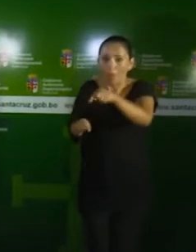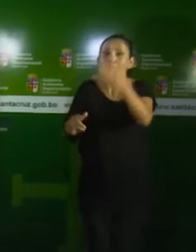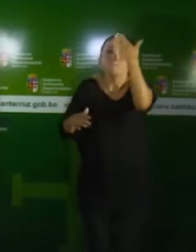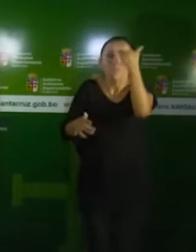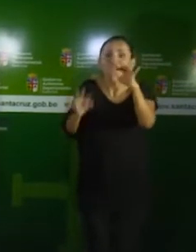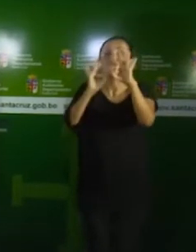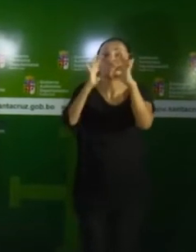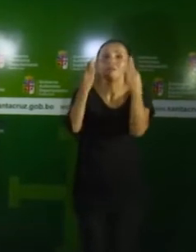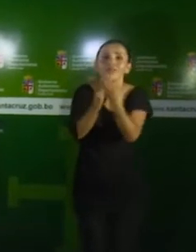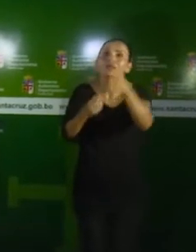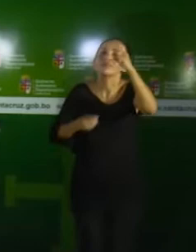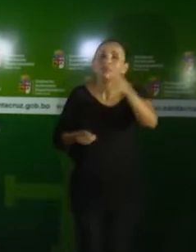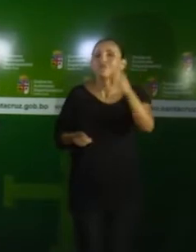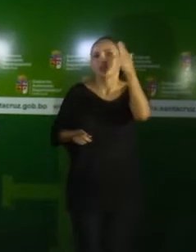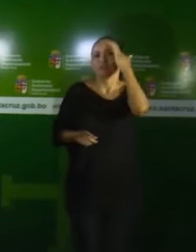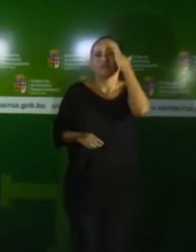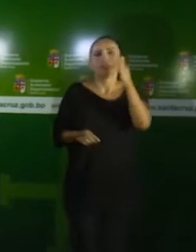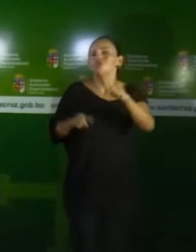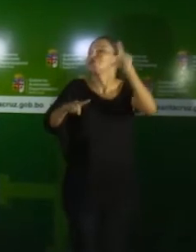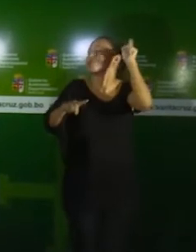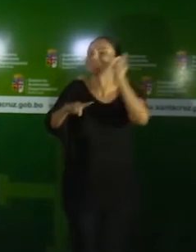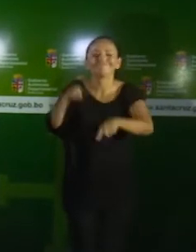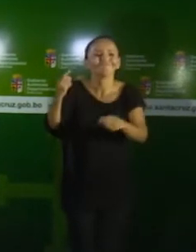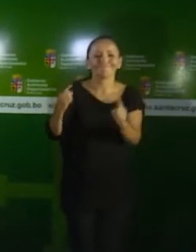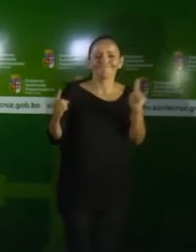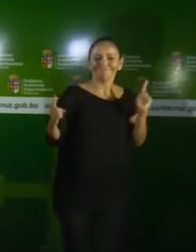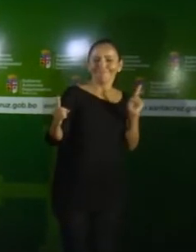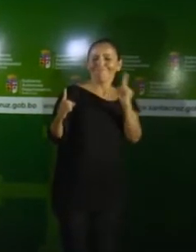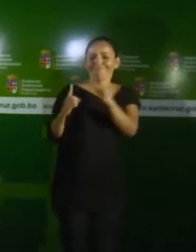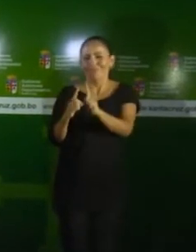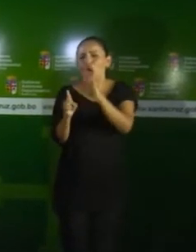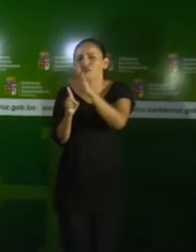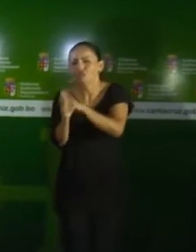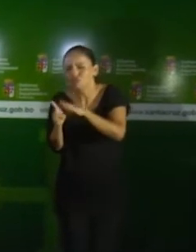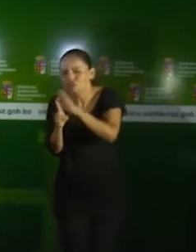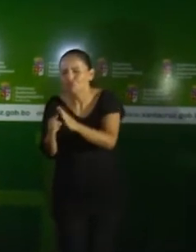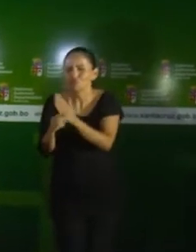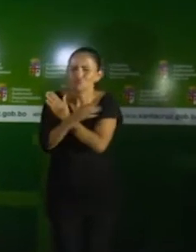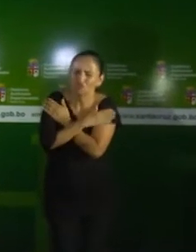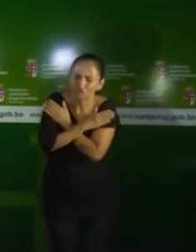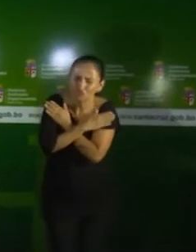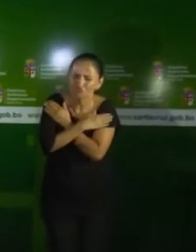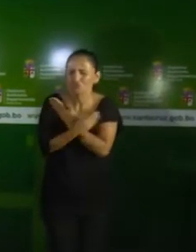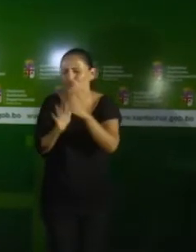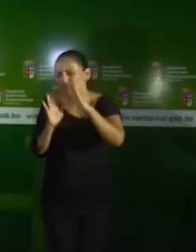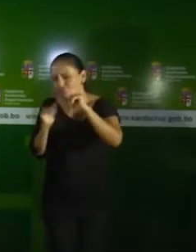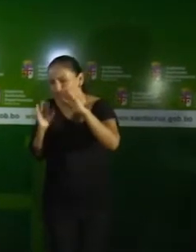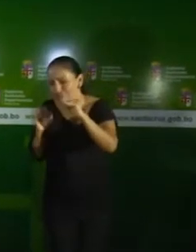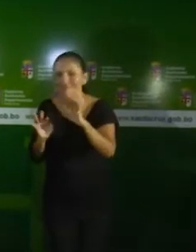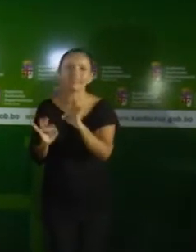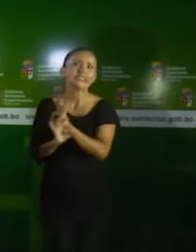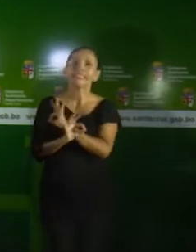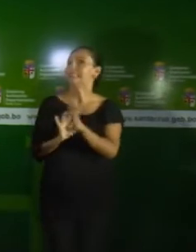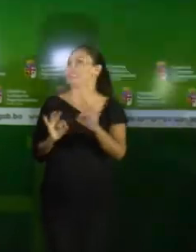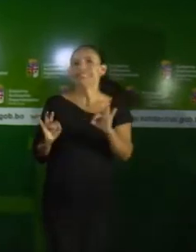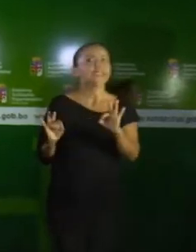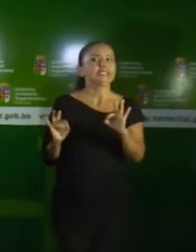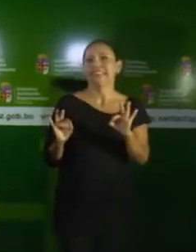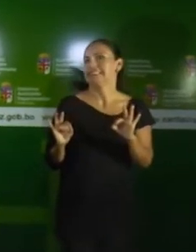familiares, ya deben saber que no van a poder tener al cadáver para poder tenerlo, para poder